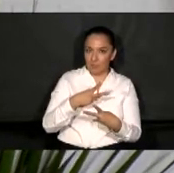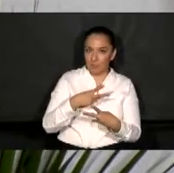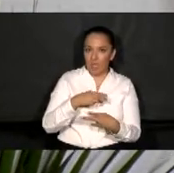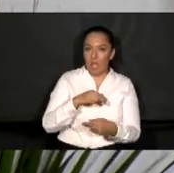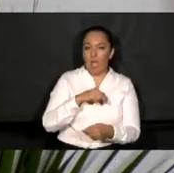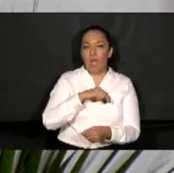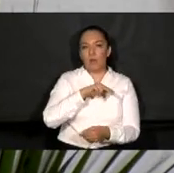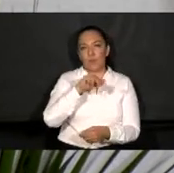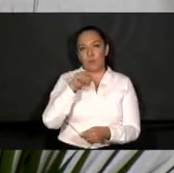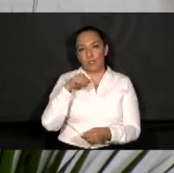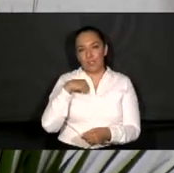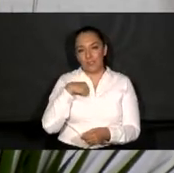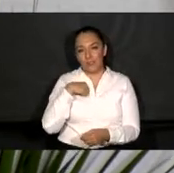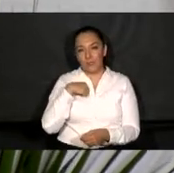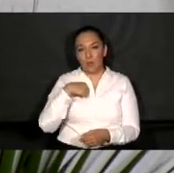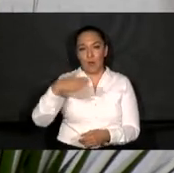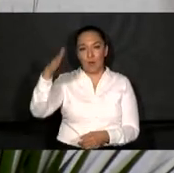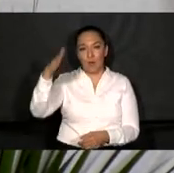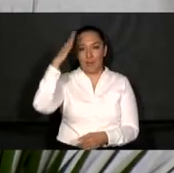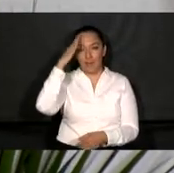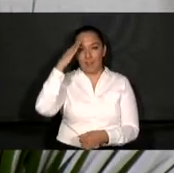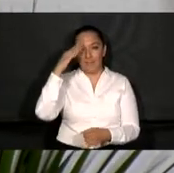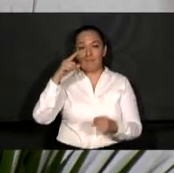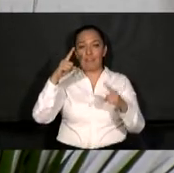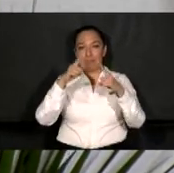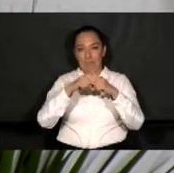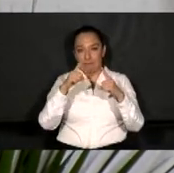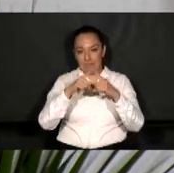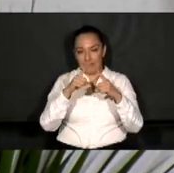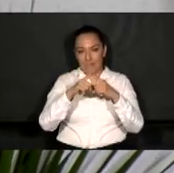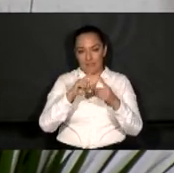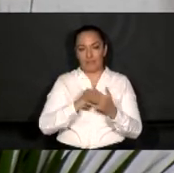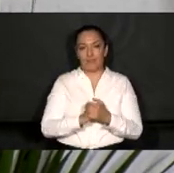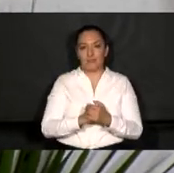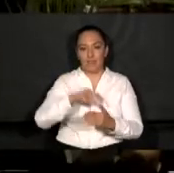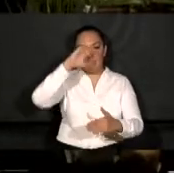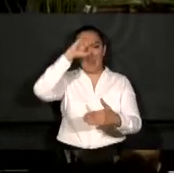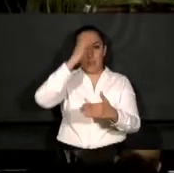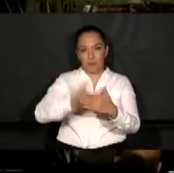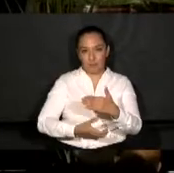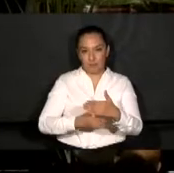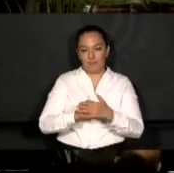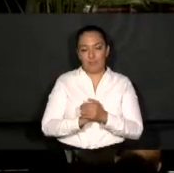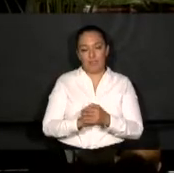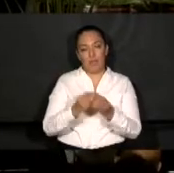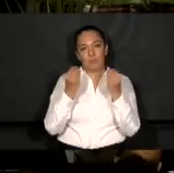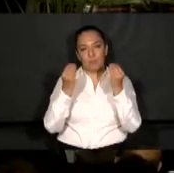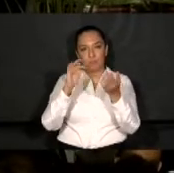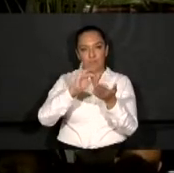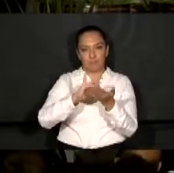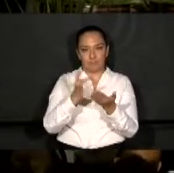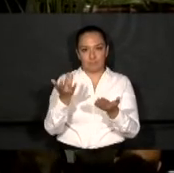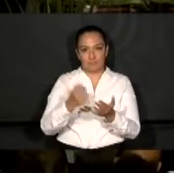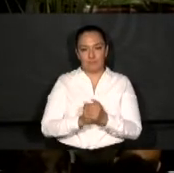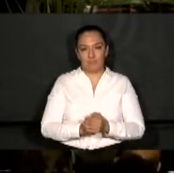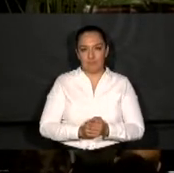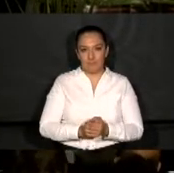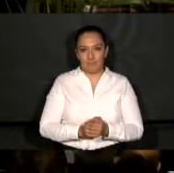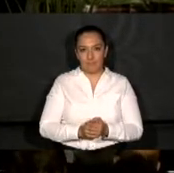arzobispo, don Constancio Miranda Weckman. Muchísimas gracias, don Constancio. Quiero